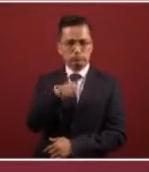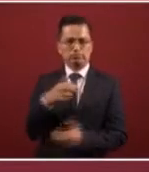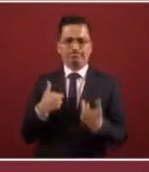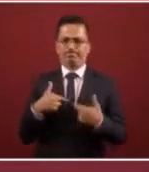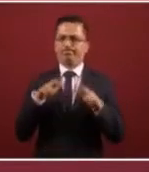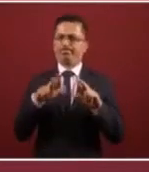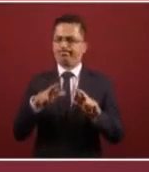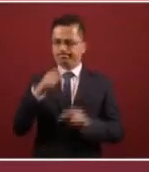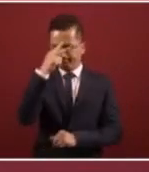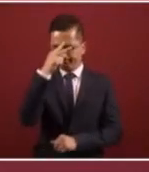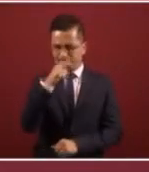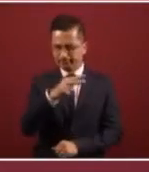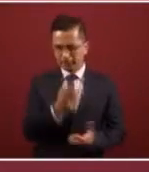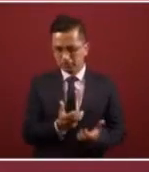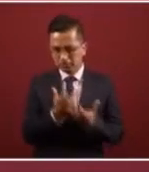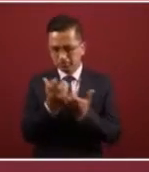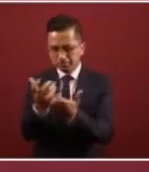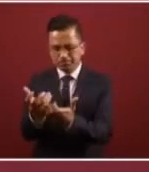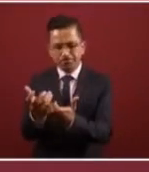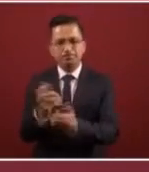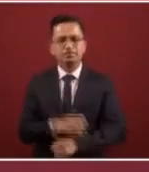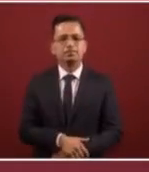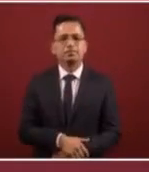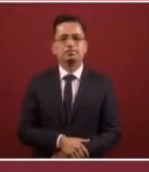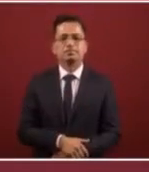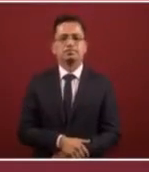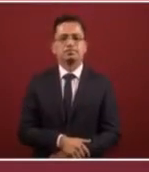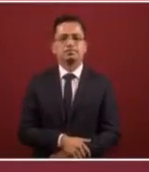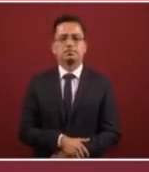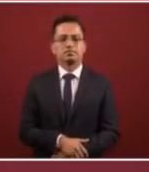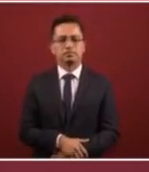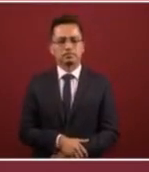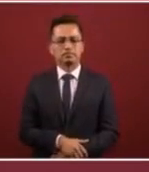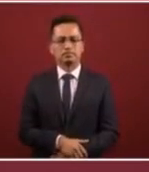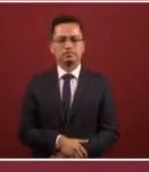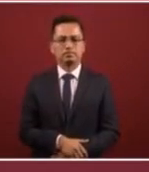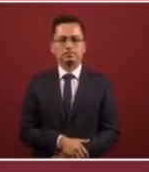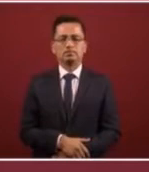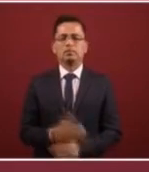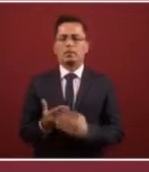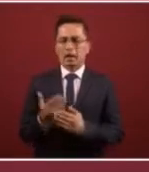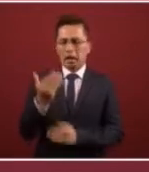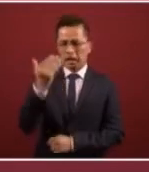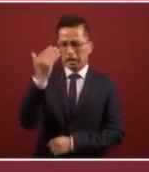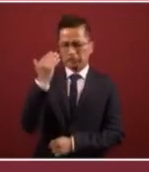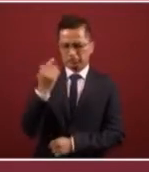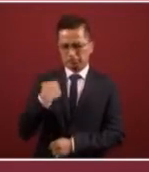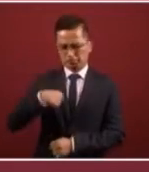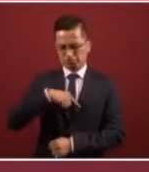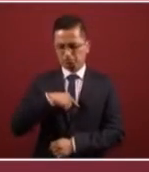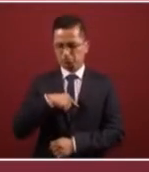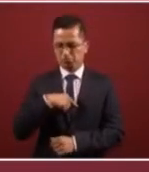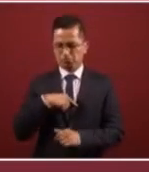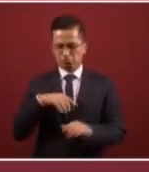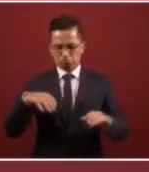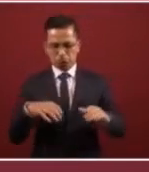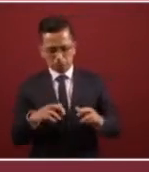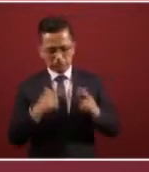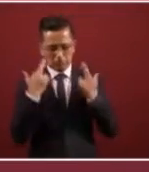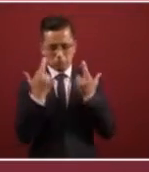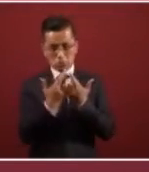En el acto de abanderamiento hablamos de que